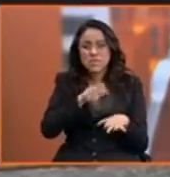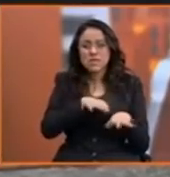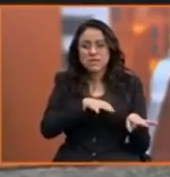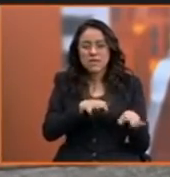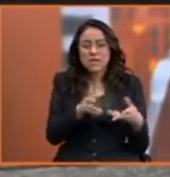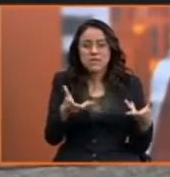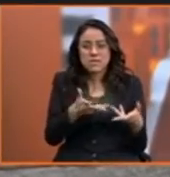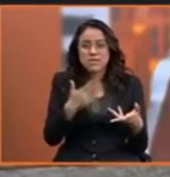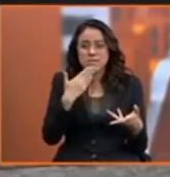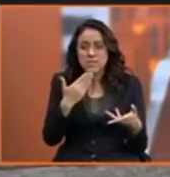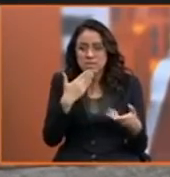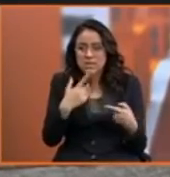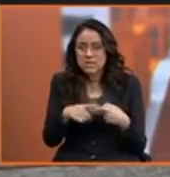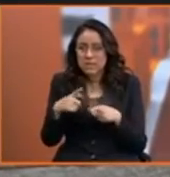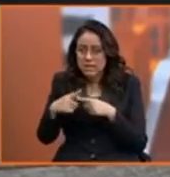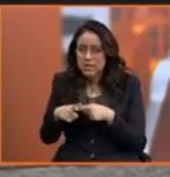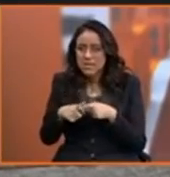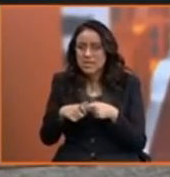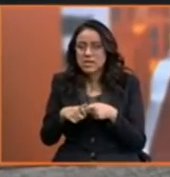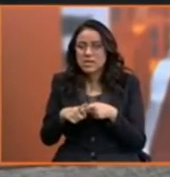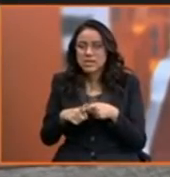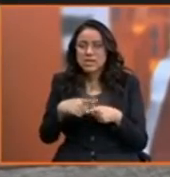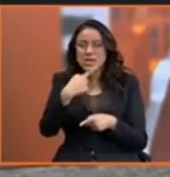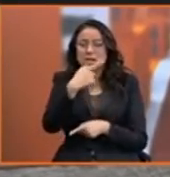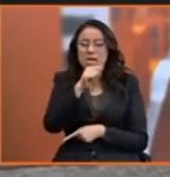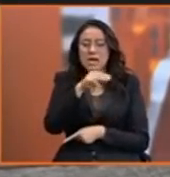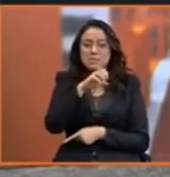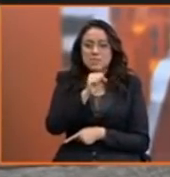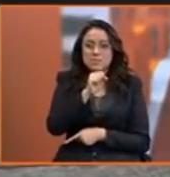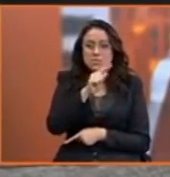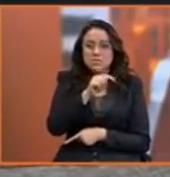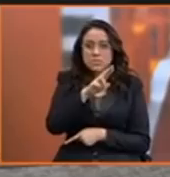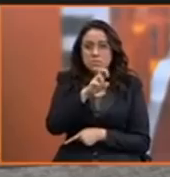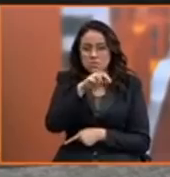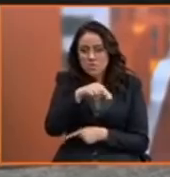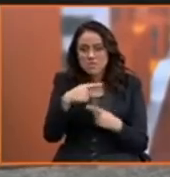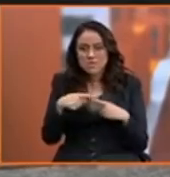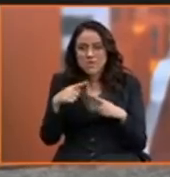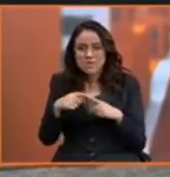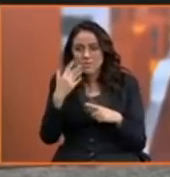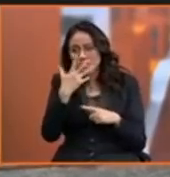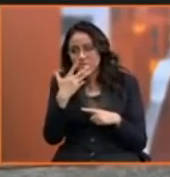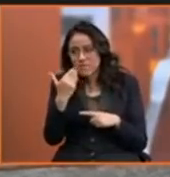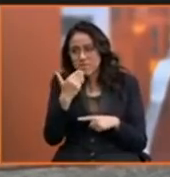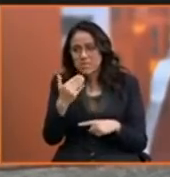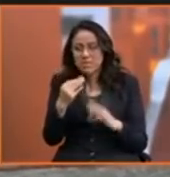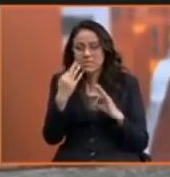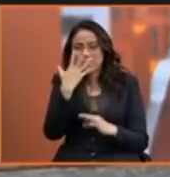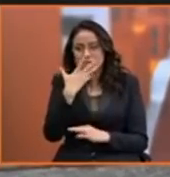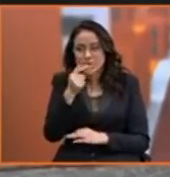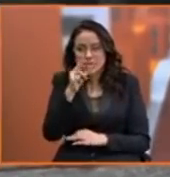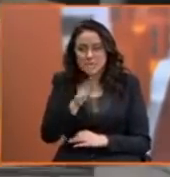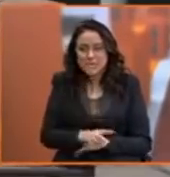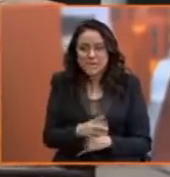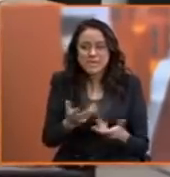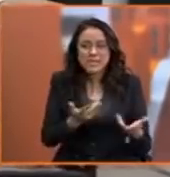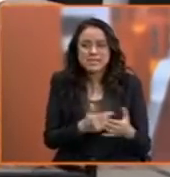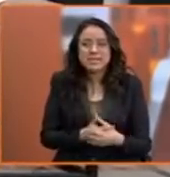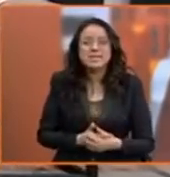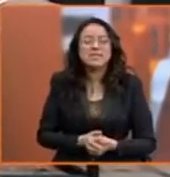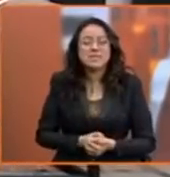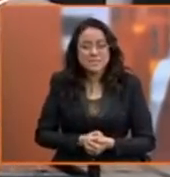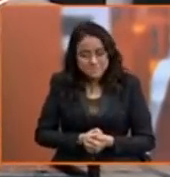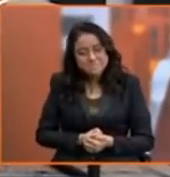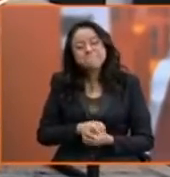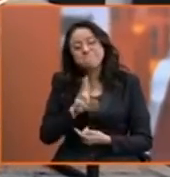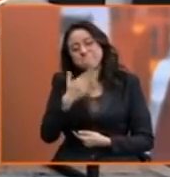ahí. Estuvimos en los estudios de Game of Thrones. Wow. O sea, fue maravilloso, los escenarios son brutales. Wow. Sí. Es una,